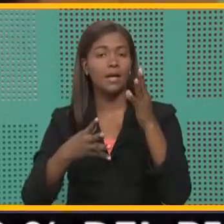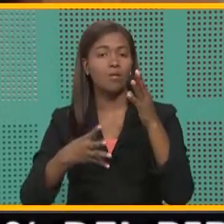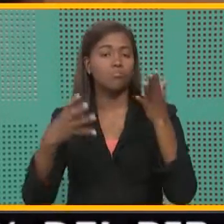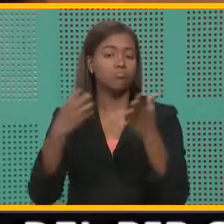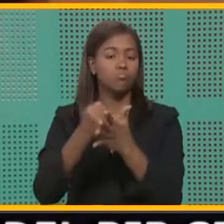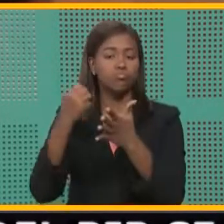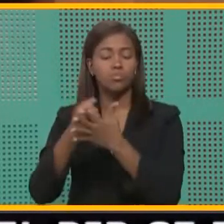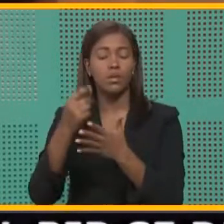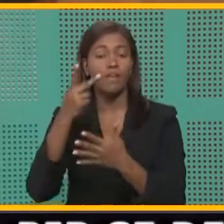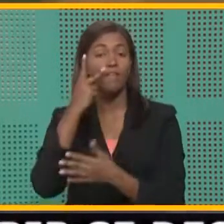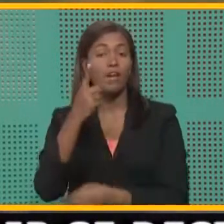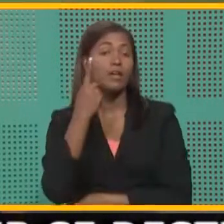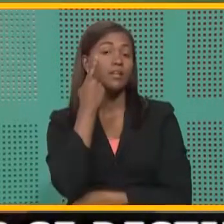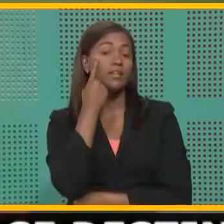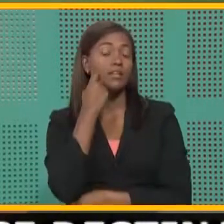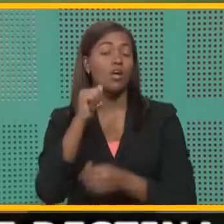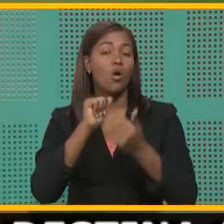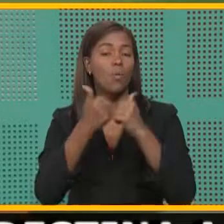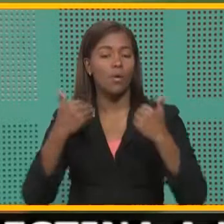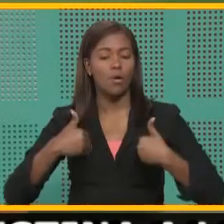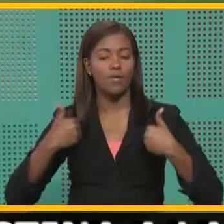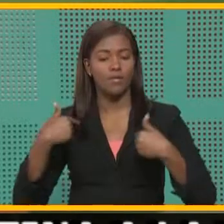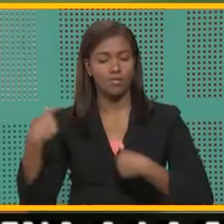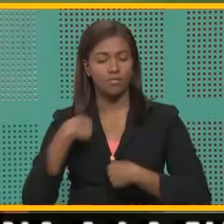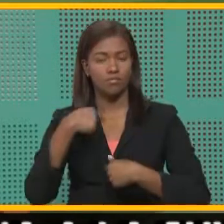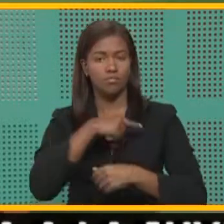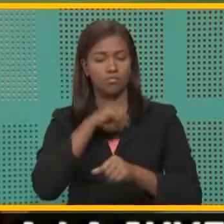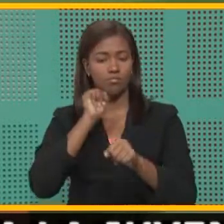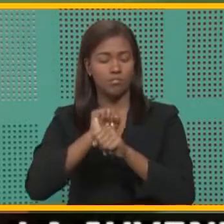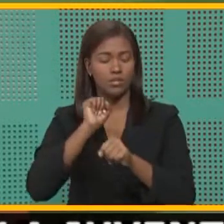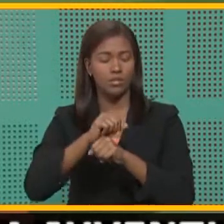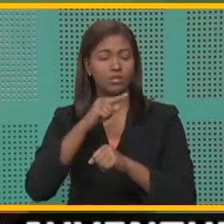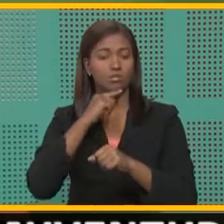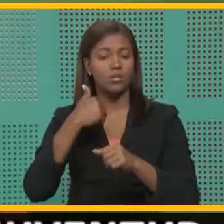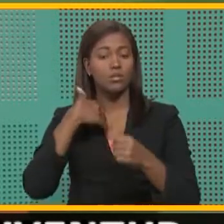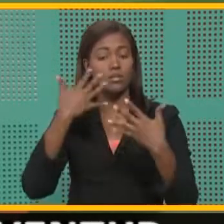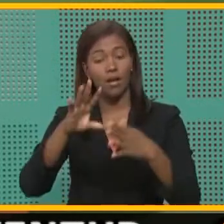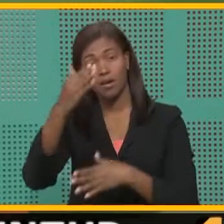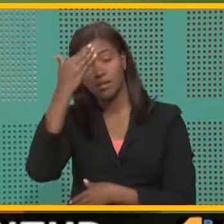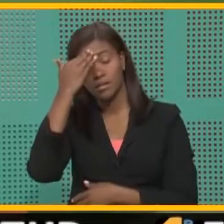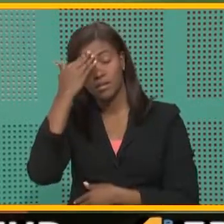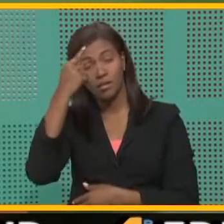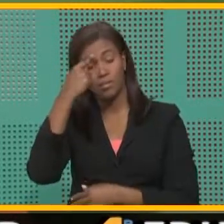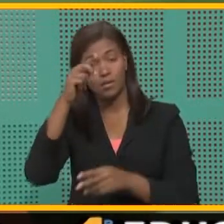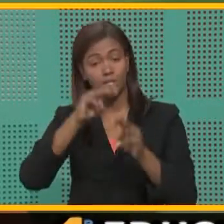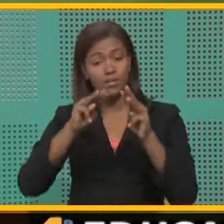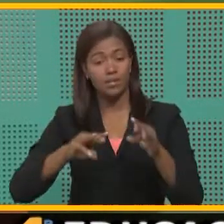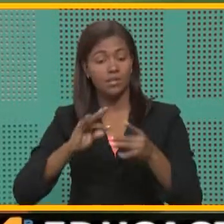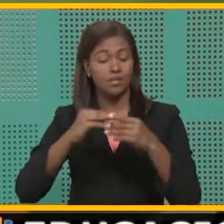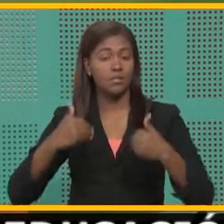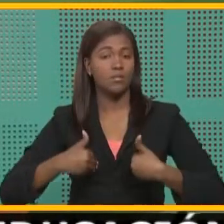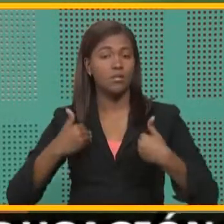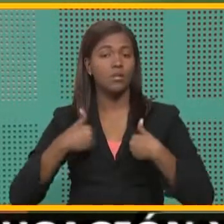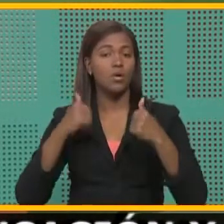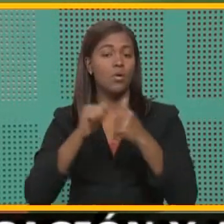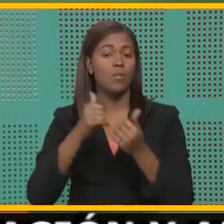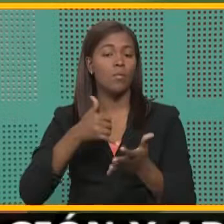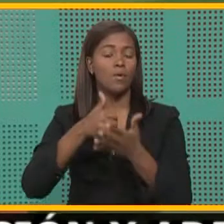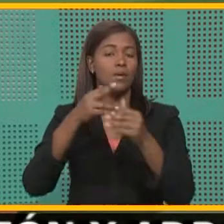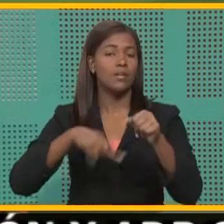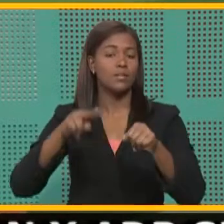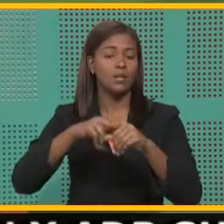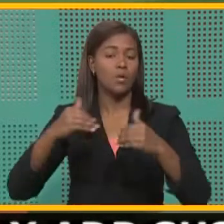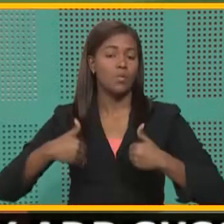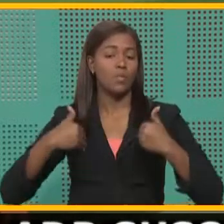Ver recientemente cómo jóvenes de nuestras estructuras son reconocidos por el Ministerio de la Juventud con el Premio Nacional de la